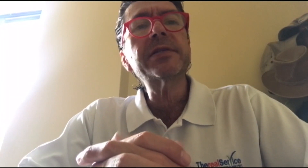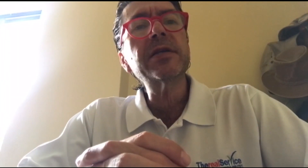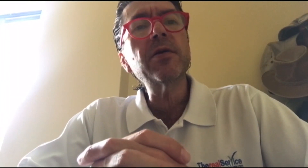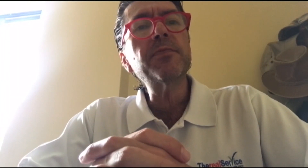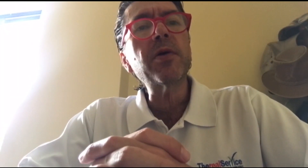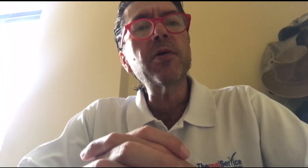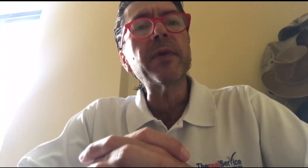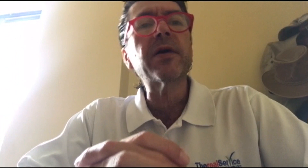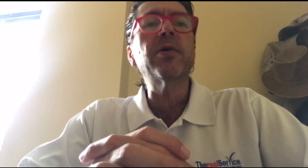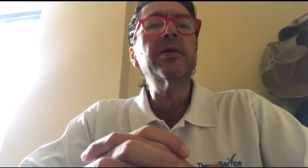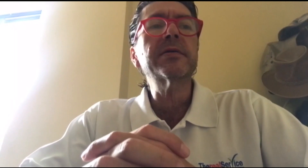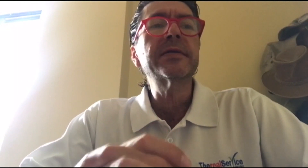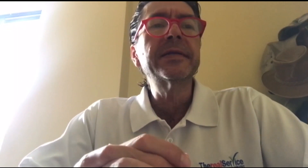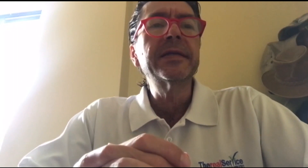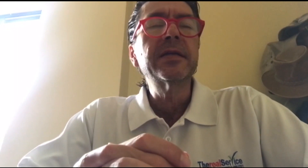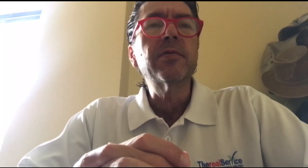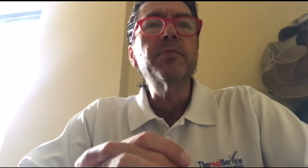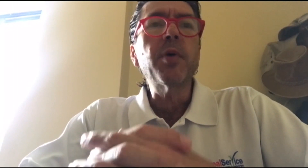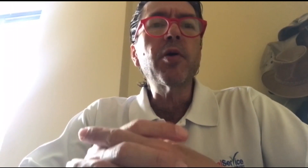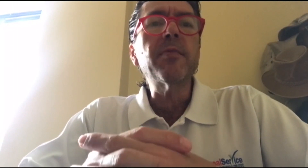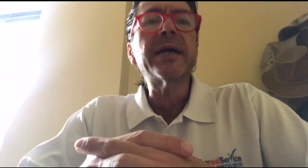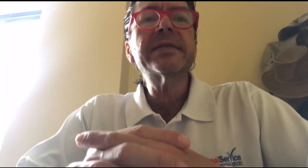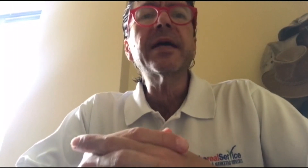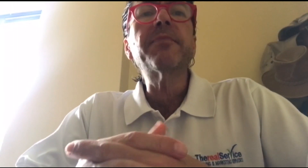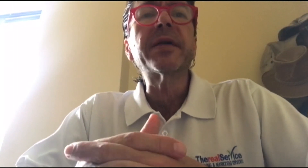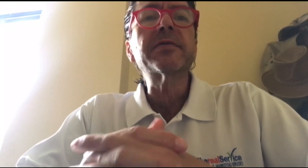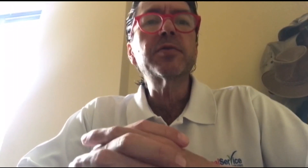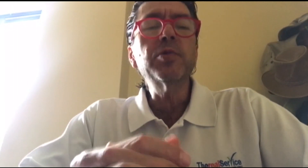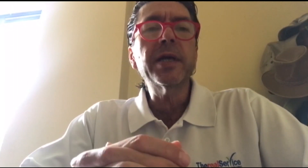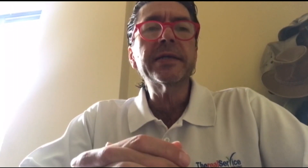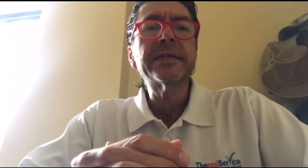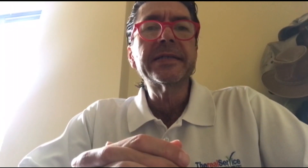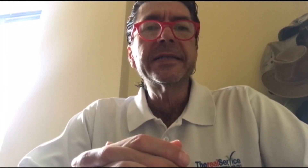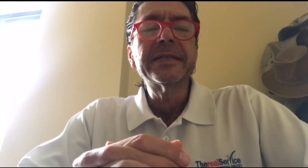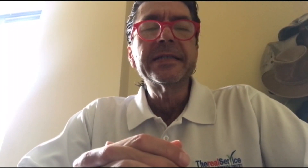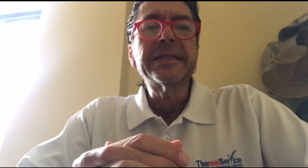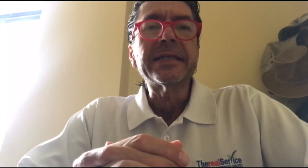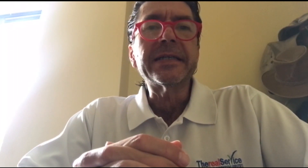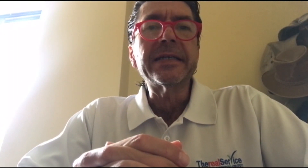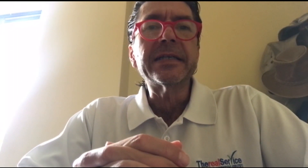pudieron haber sido un poco mejor, un poco más de apertura.